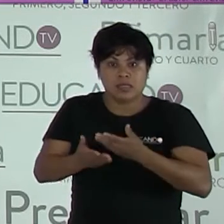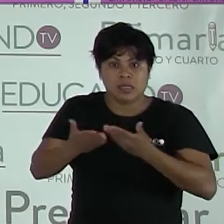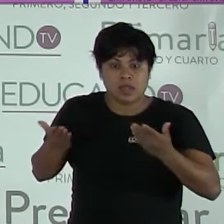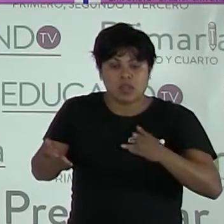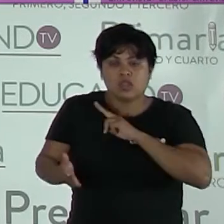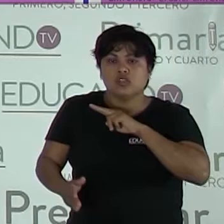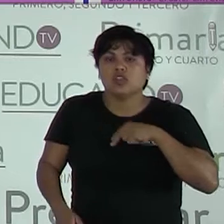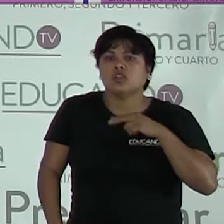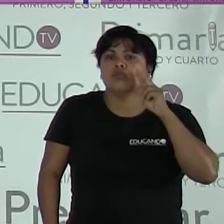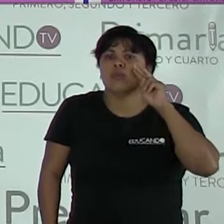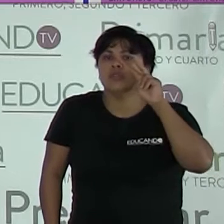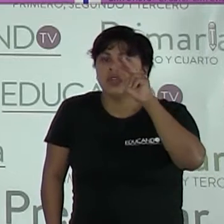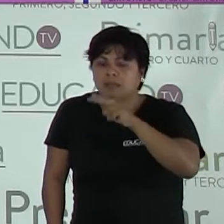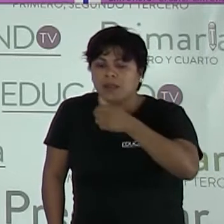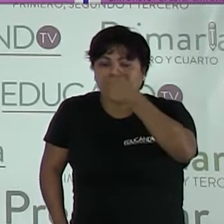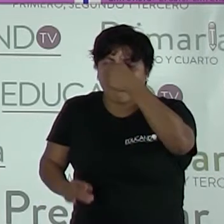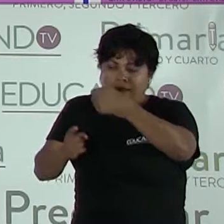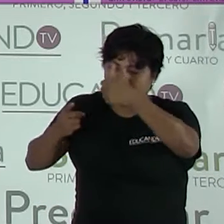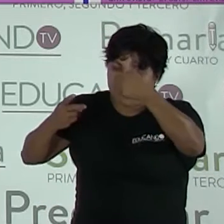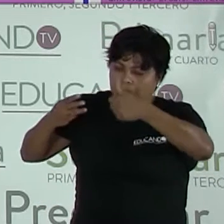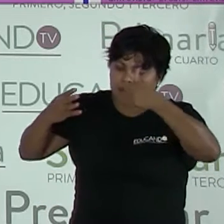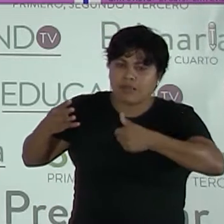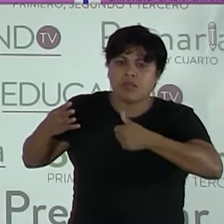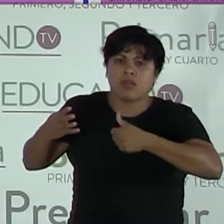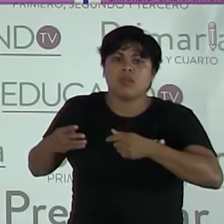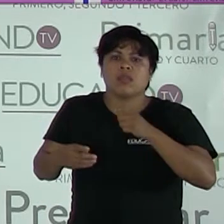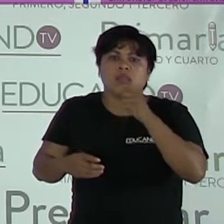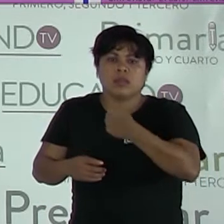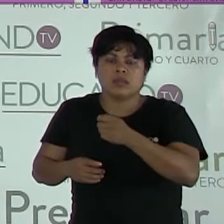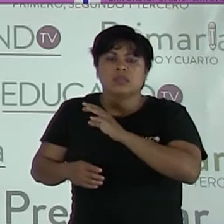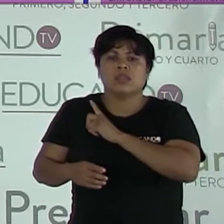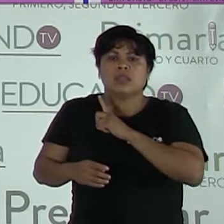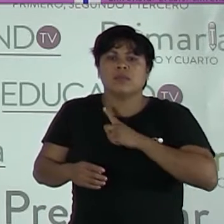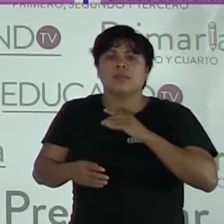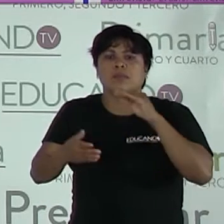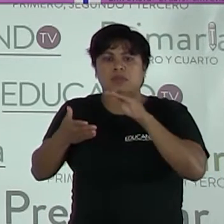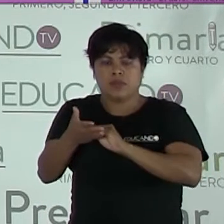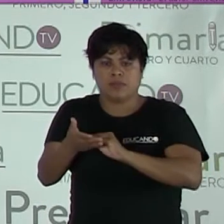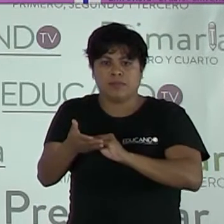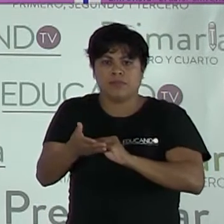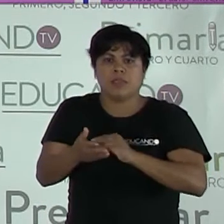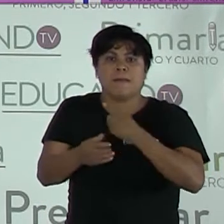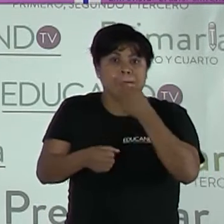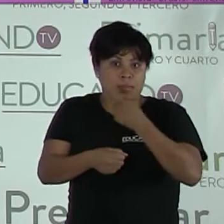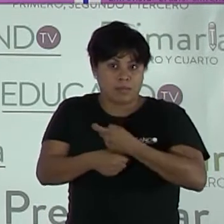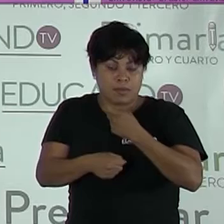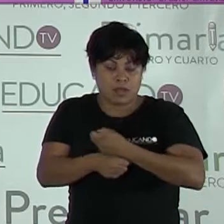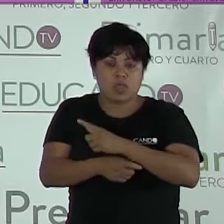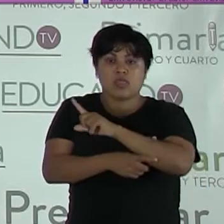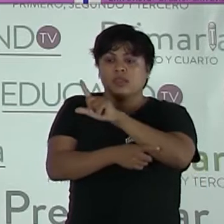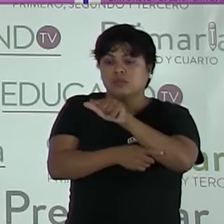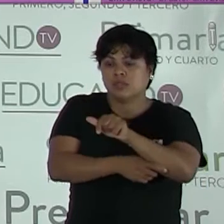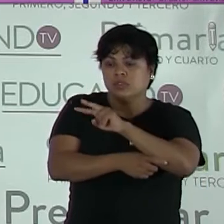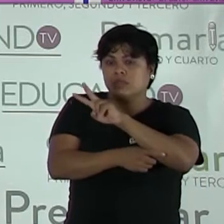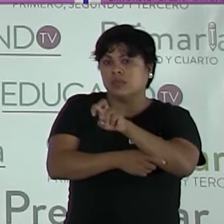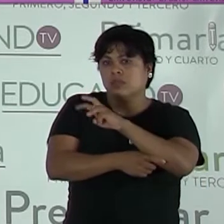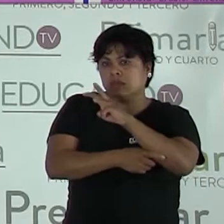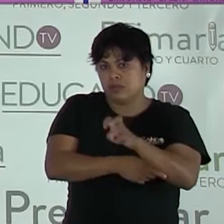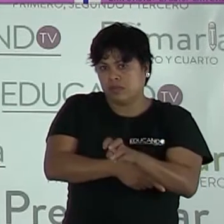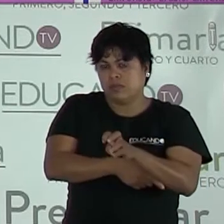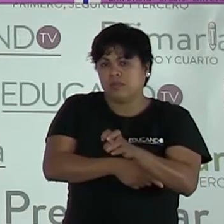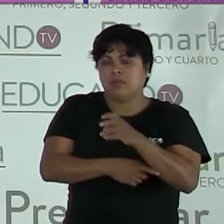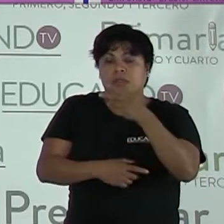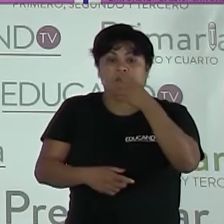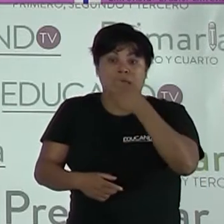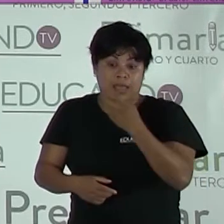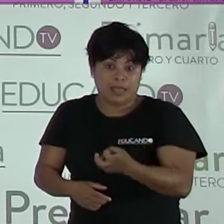a analizar cada uno de los hechos que ocurrieron, al primero, después y al final.